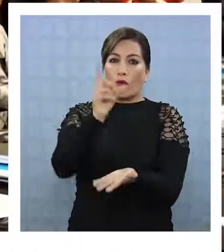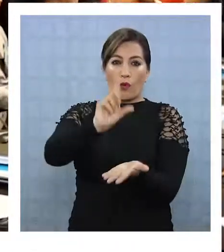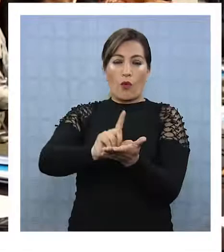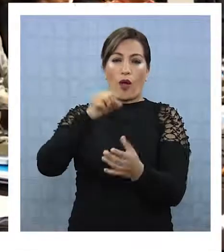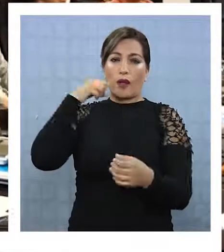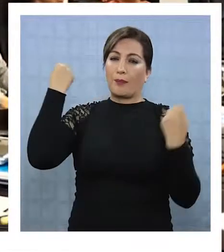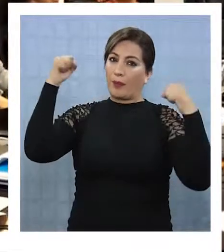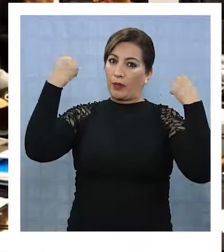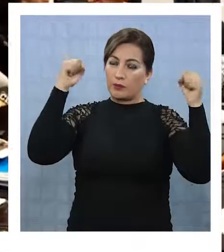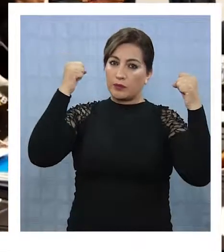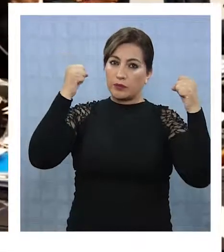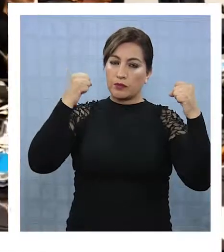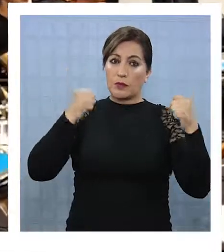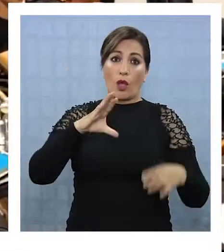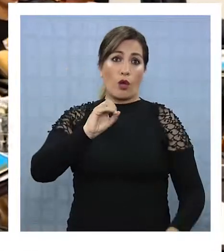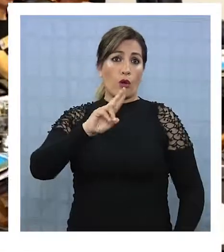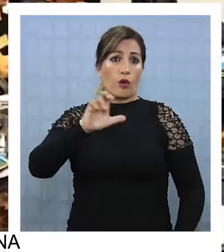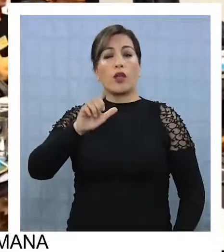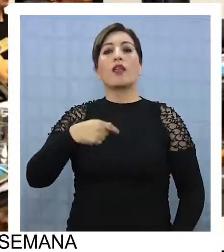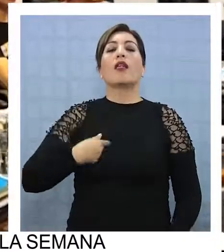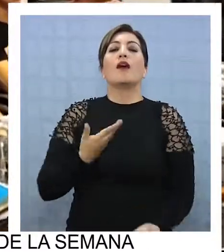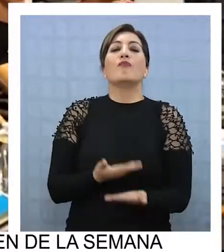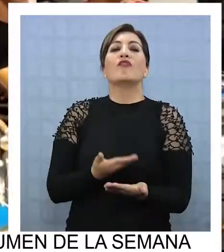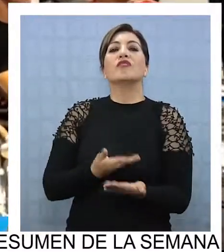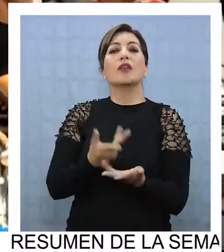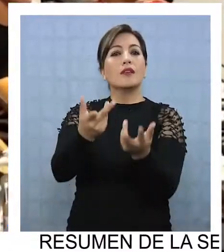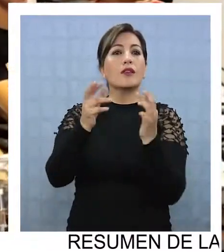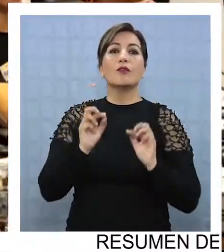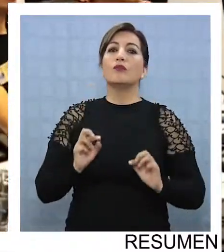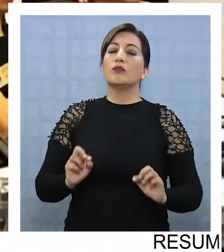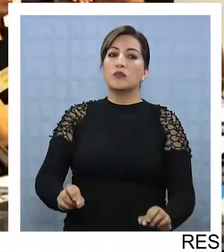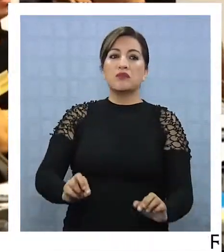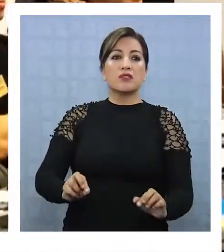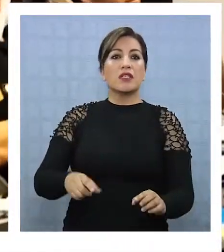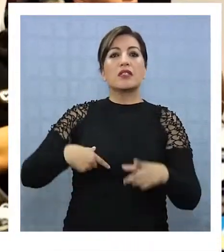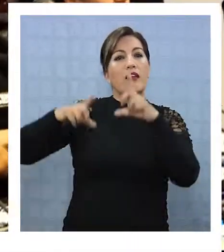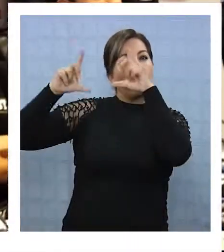nuevo local de entrenamiento. Los consejeros aprovecharon la